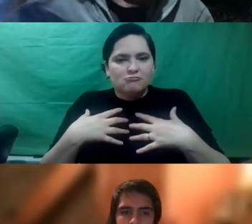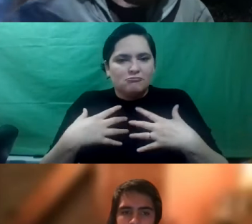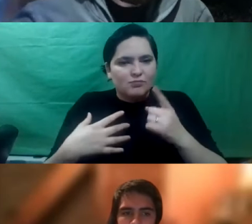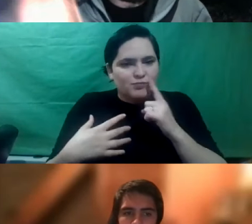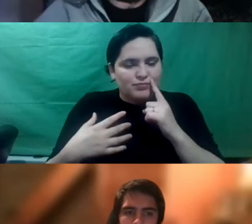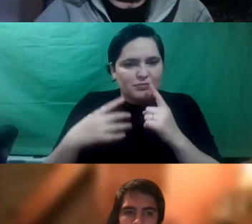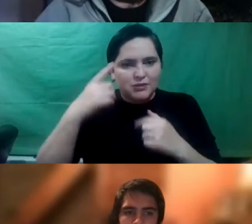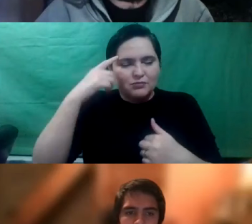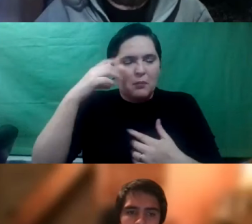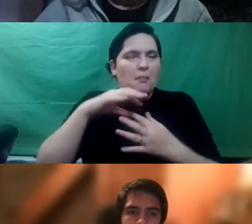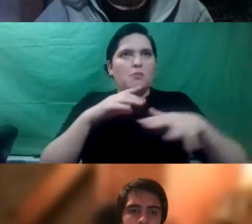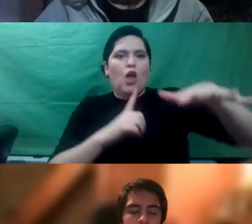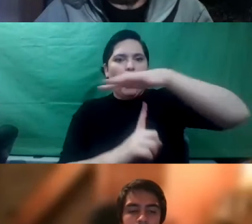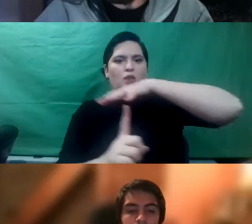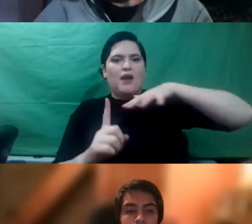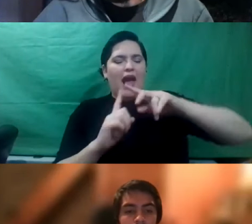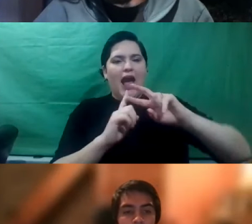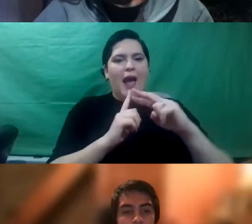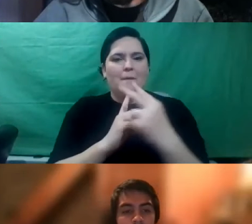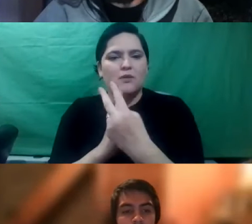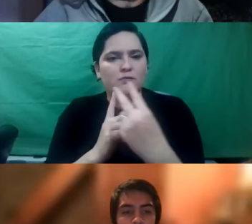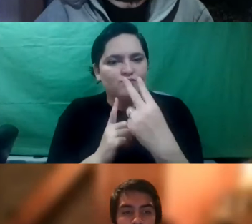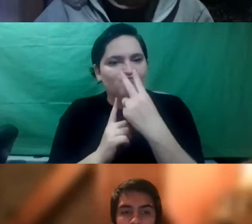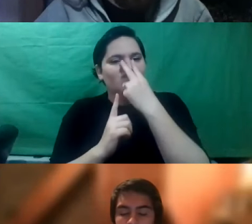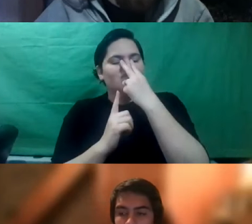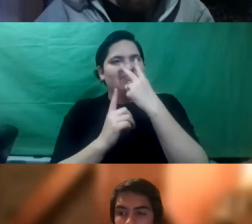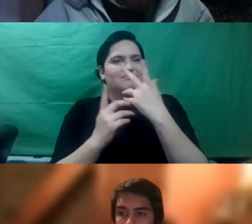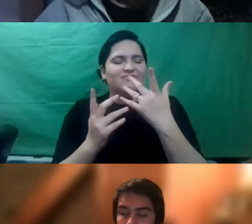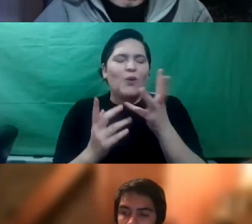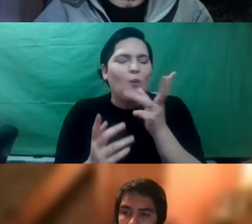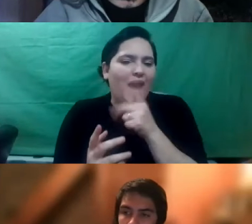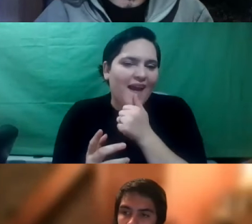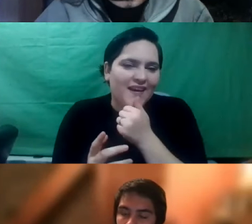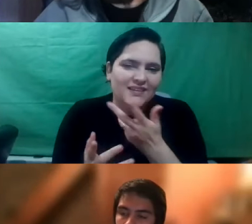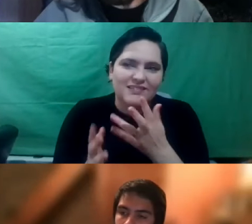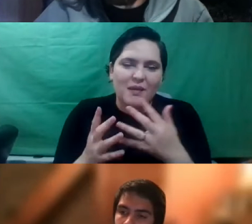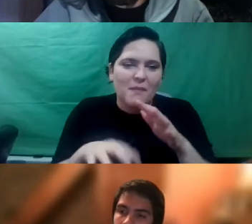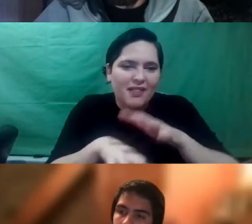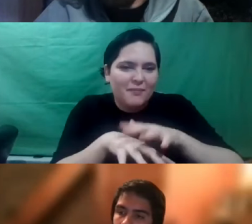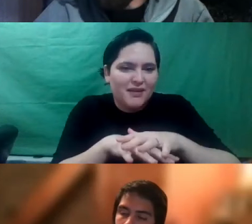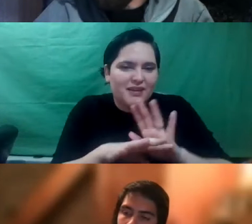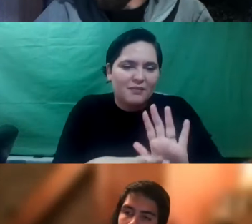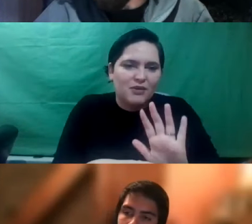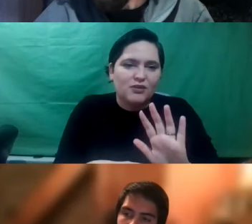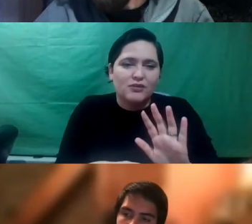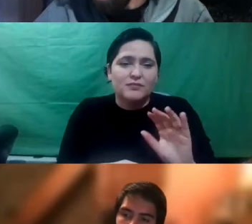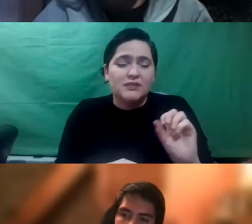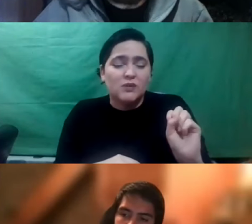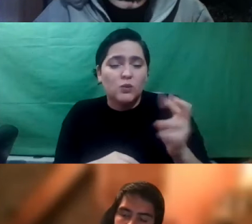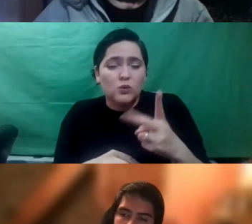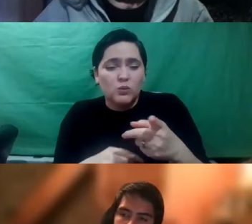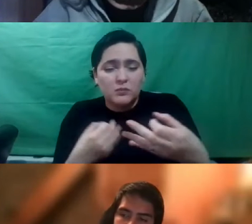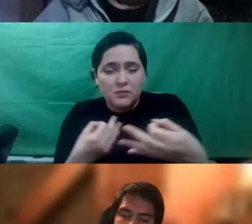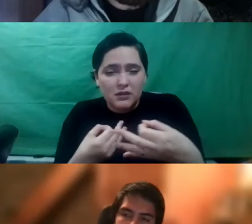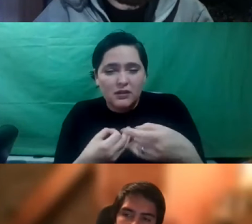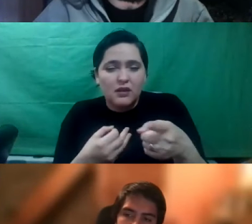cambios atmosféricos en la concentración de gases. No hay mucho de eso. Para lo segundo, que decías cómo hacer un